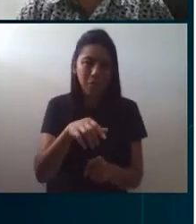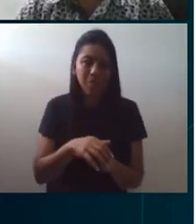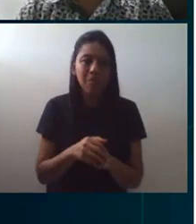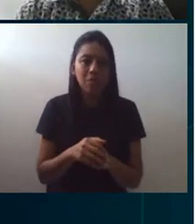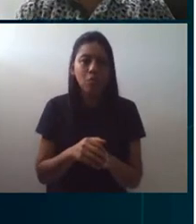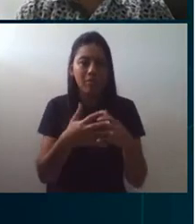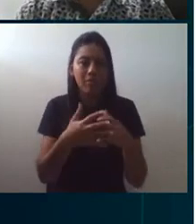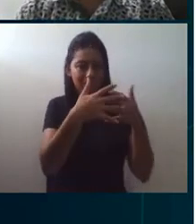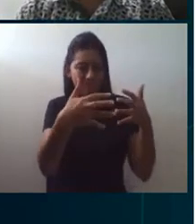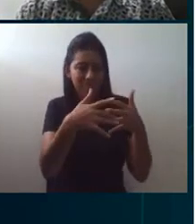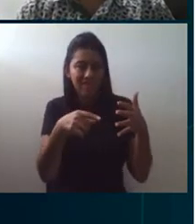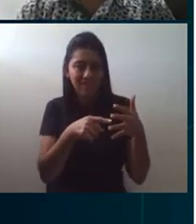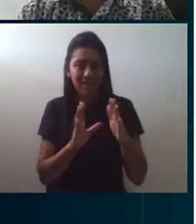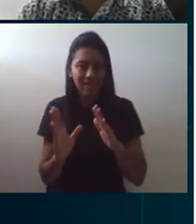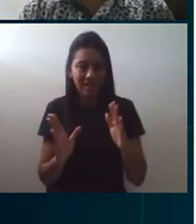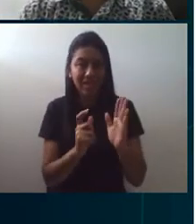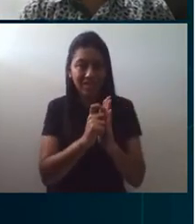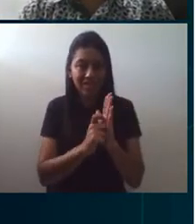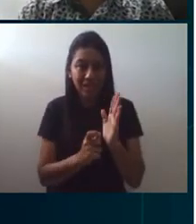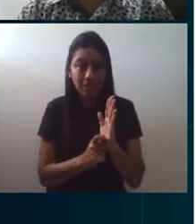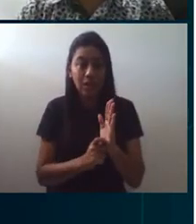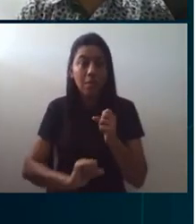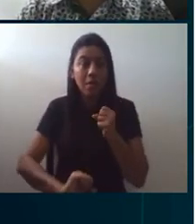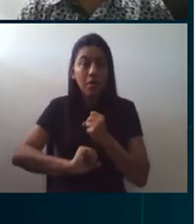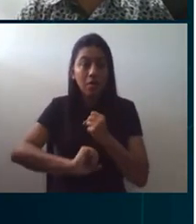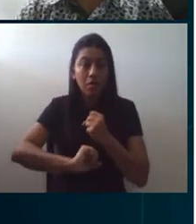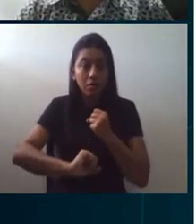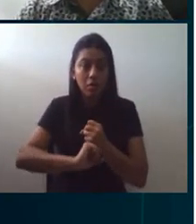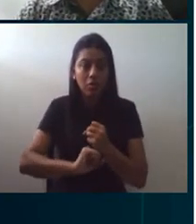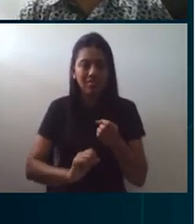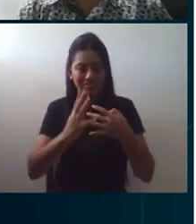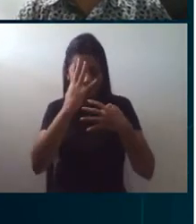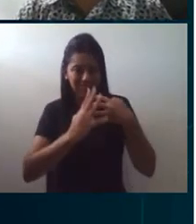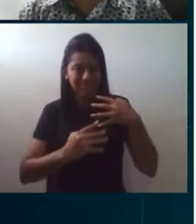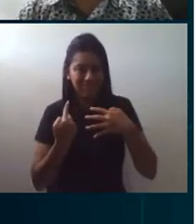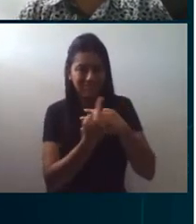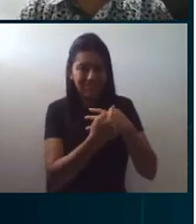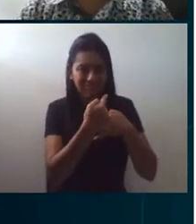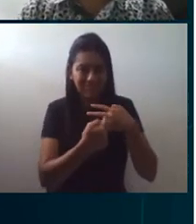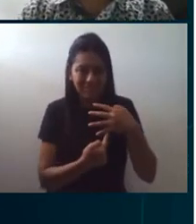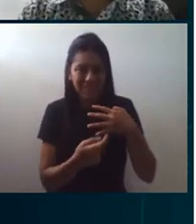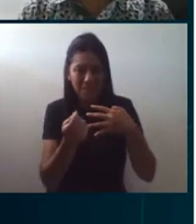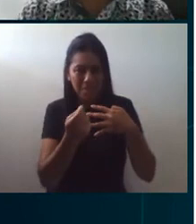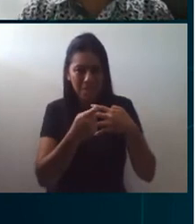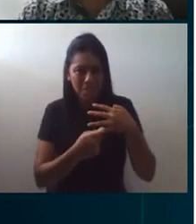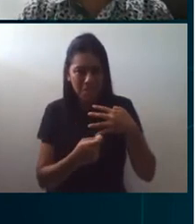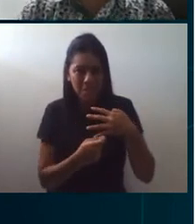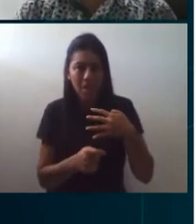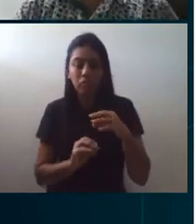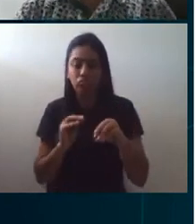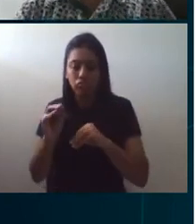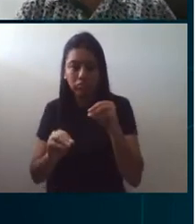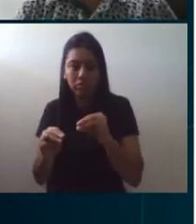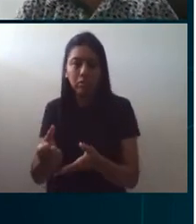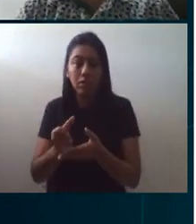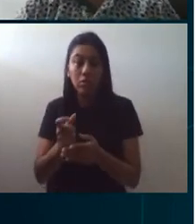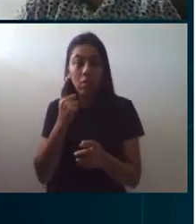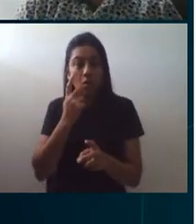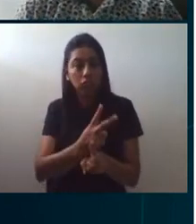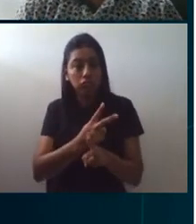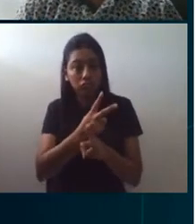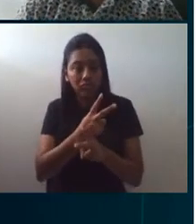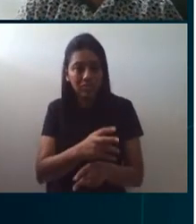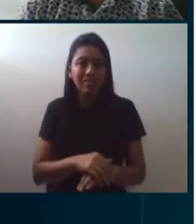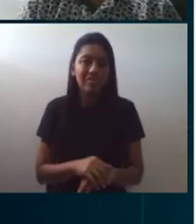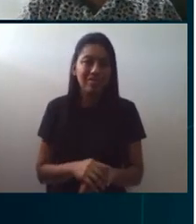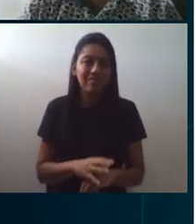las evidenciadas permitirán alertas tempranas en las bitácoras. Alguna vez pues trabajé también en un ejemplito muy parecido al que ustedes están viendo, pero era una bitácora que se